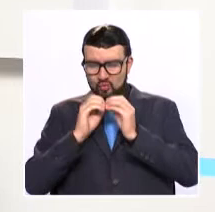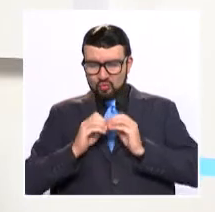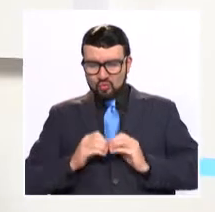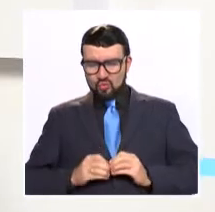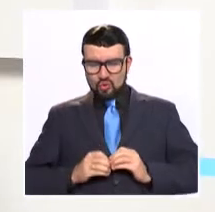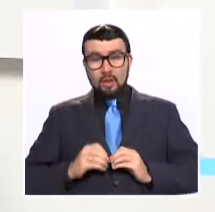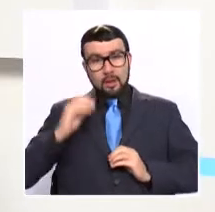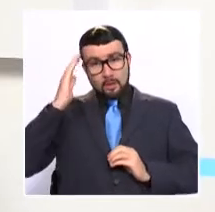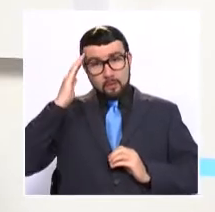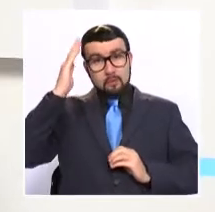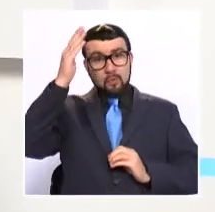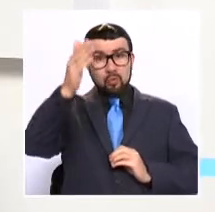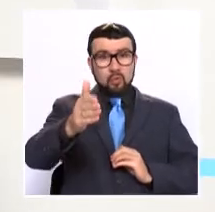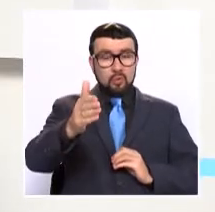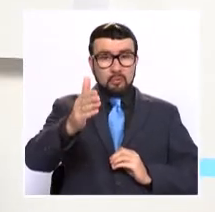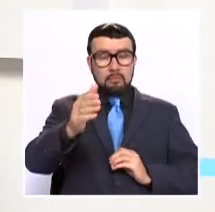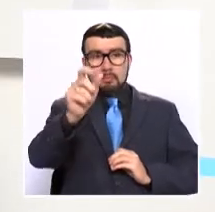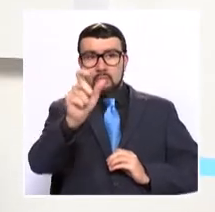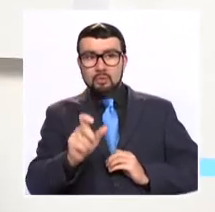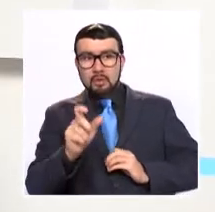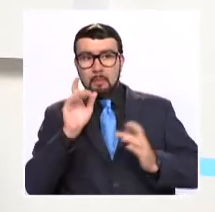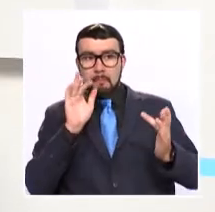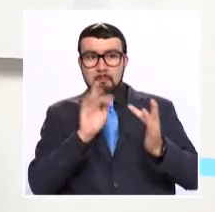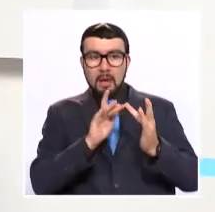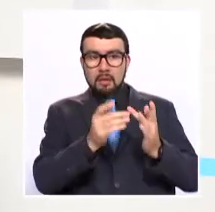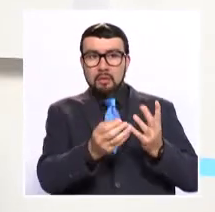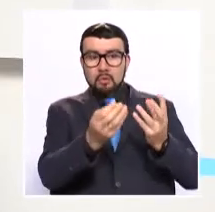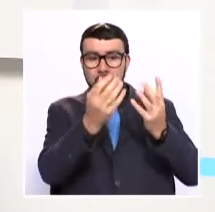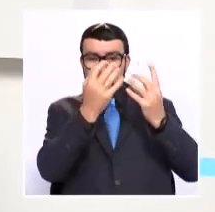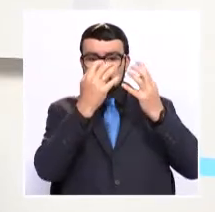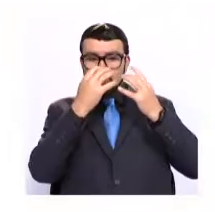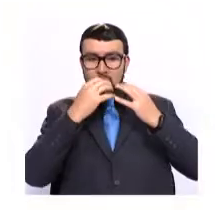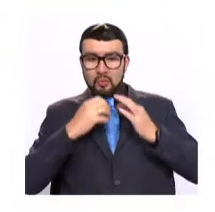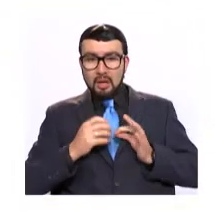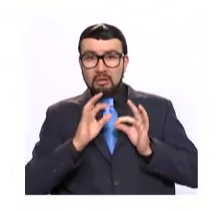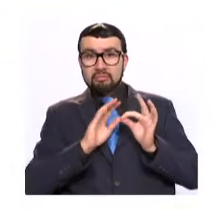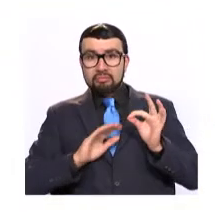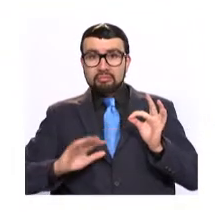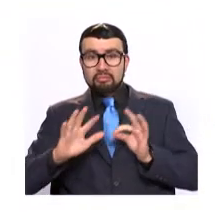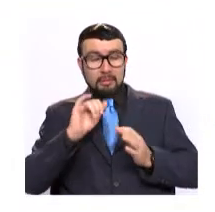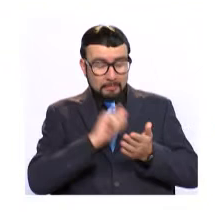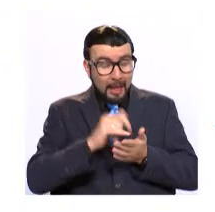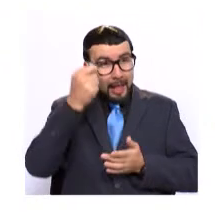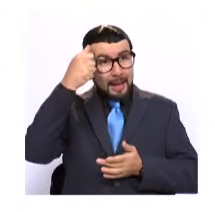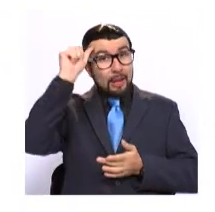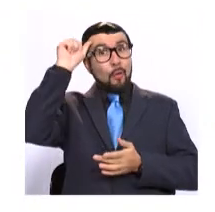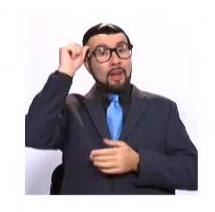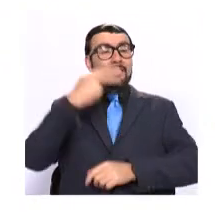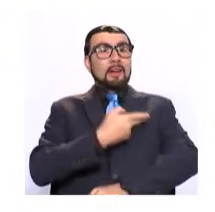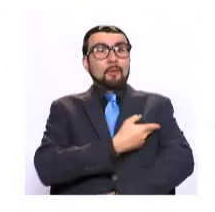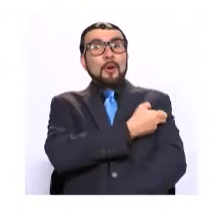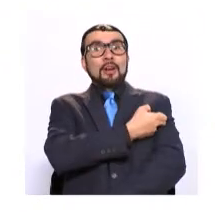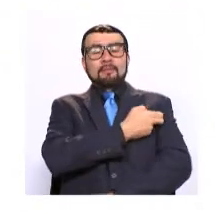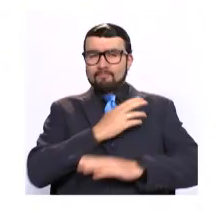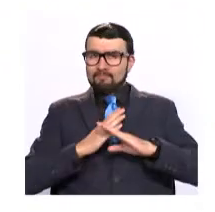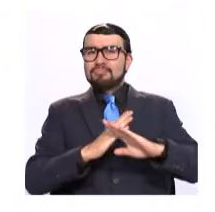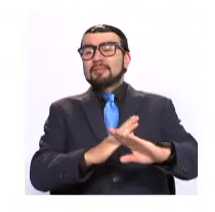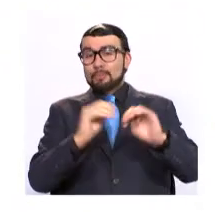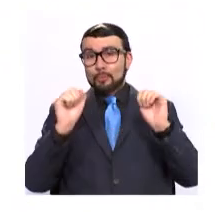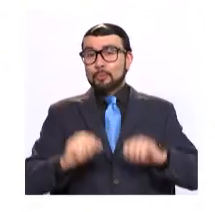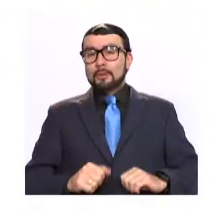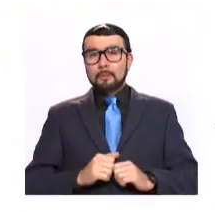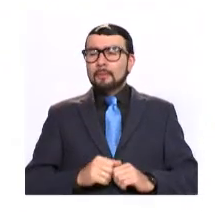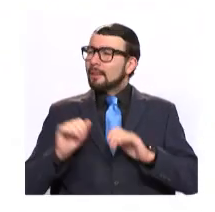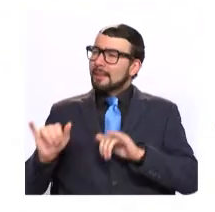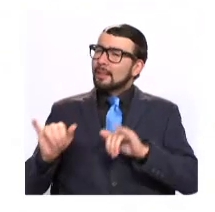próxima vez que esa persona esté en contacto con ese microorganismo no desarrolle la enfermedad. Ese es el objetivo de la vacunación. Ahí completarle el doctor, y es como tener